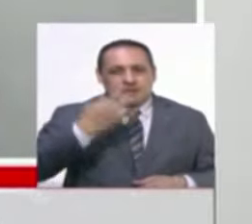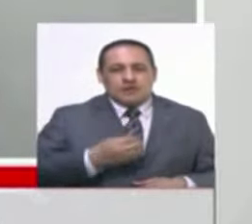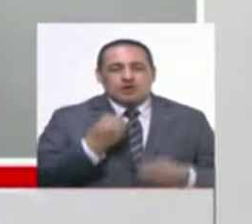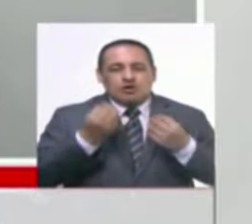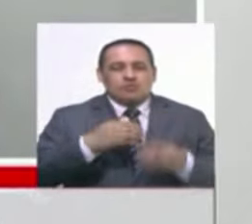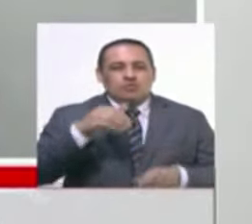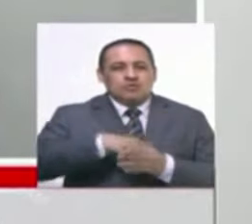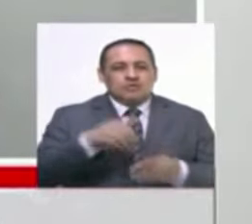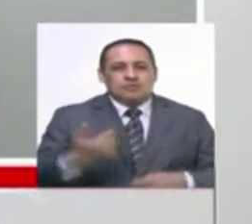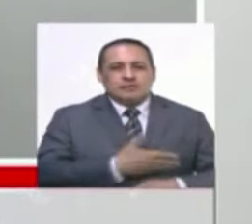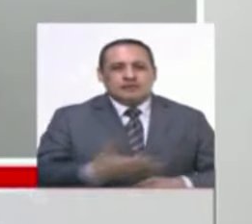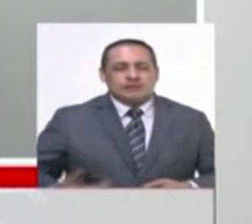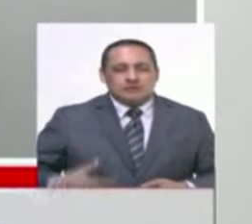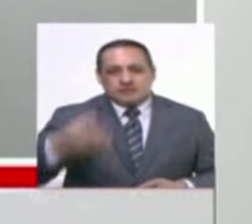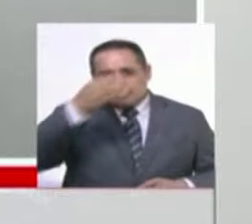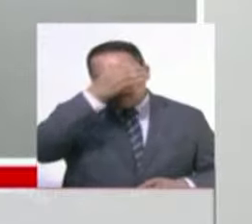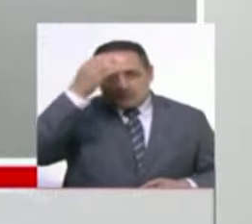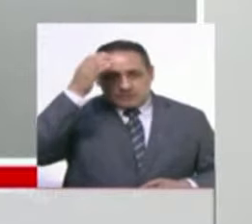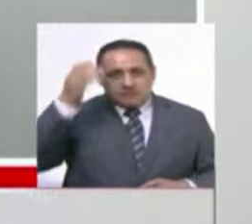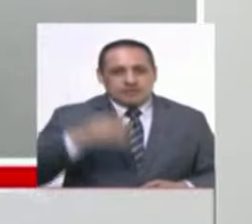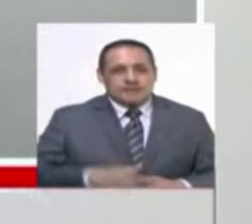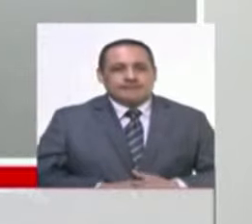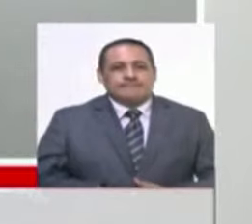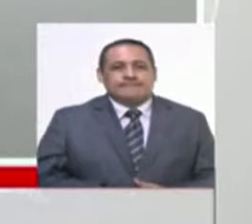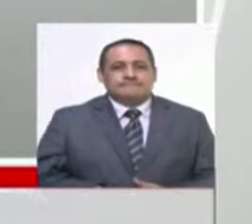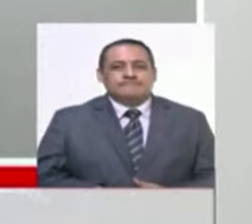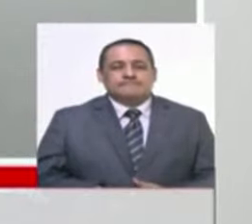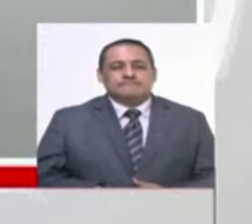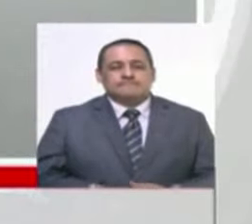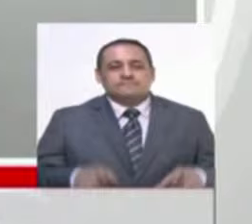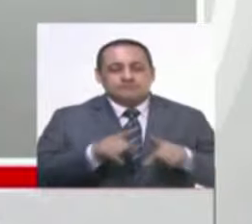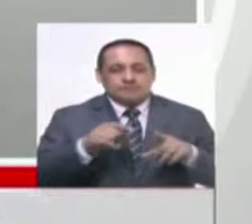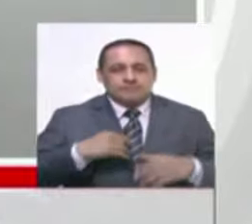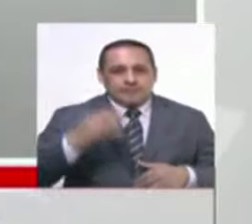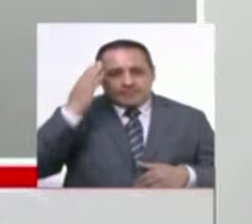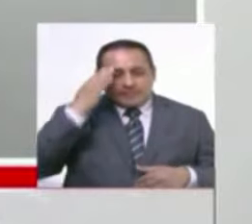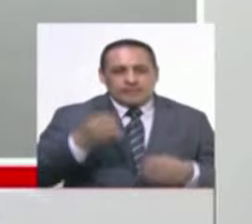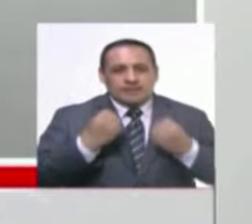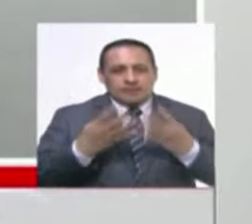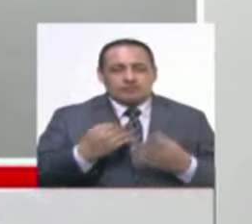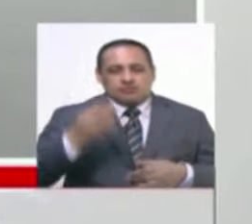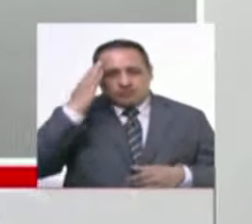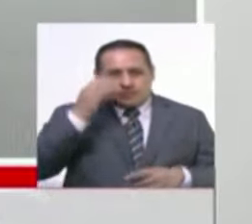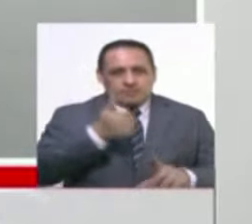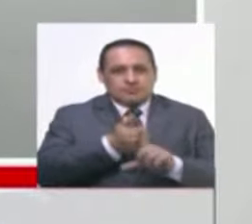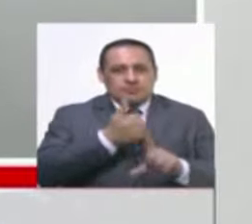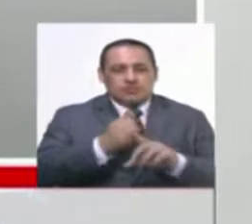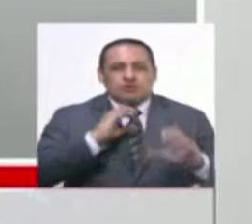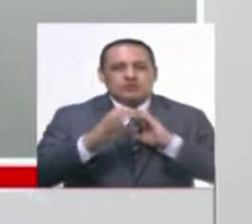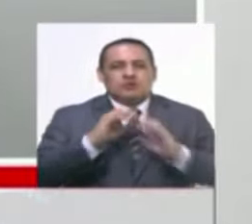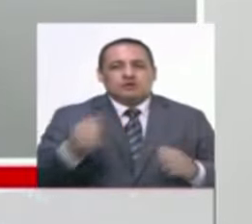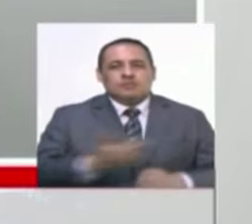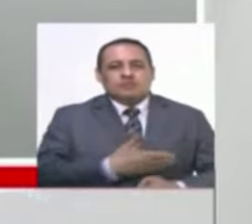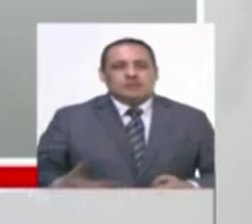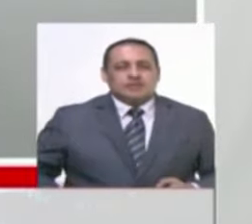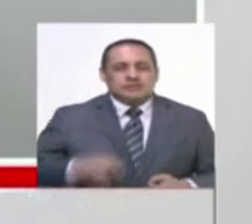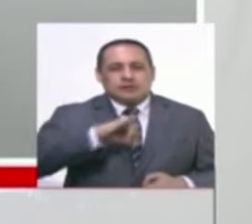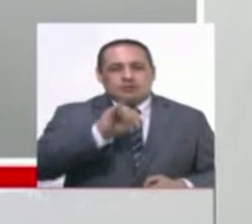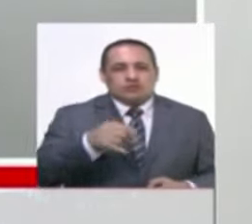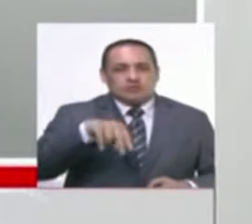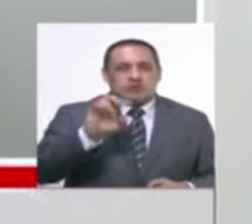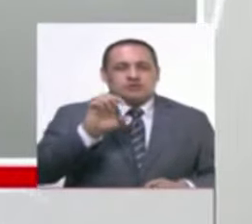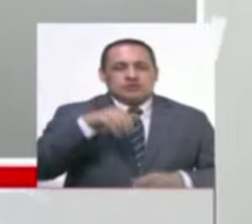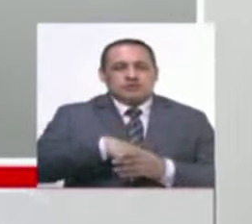las elecciones el presidente Pedro Castillo. Tú sabes cómo las ganó. Tú mismo. mismo conversaste con el presidente del Jurado Nacional de